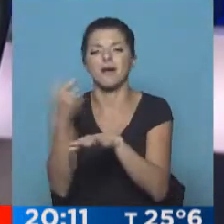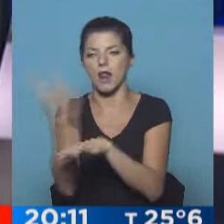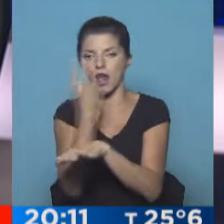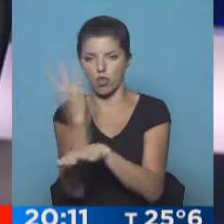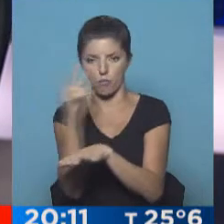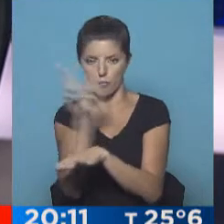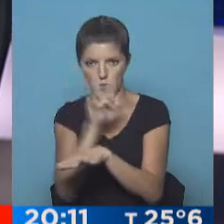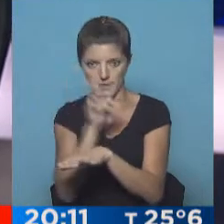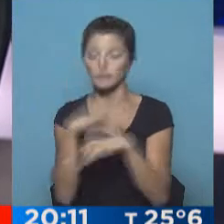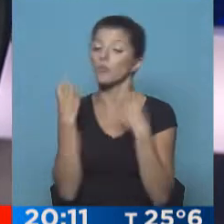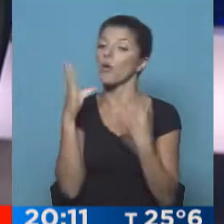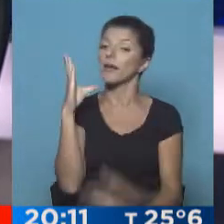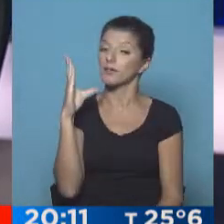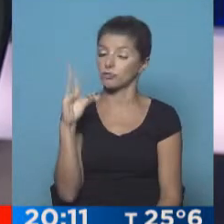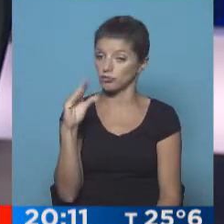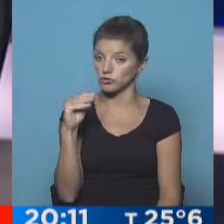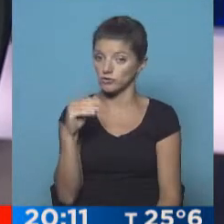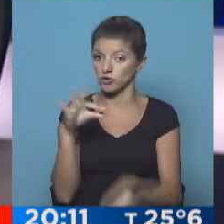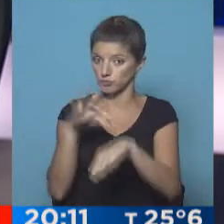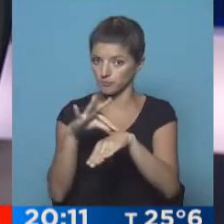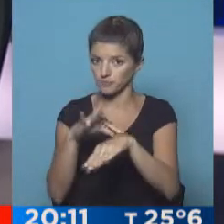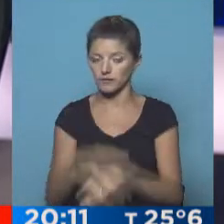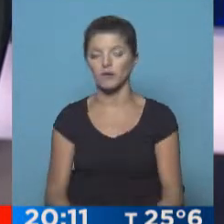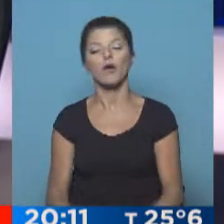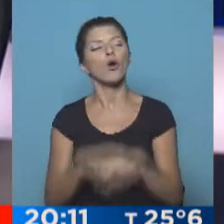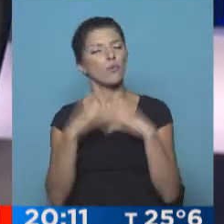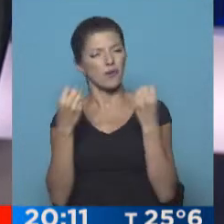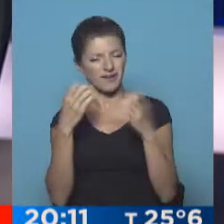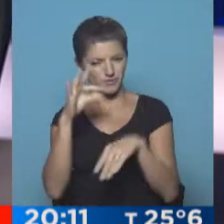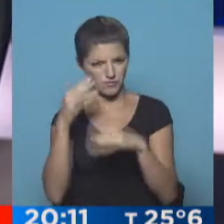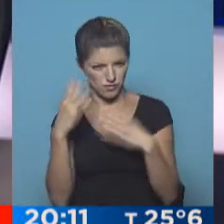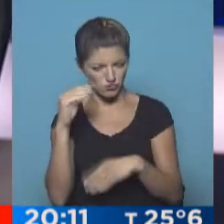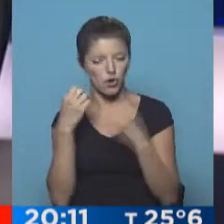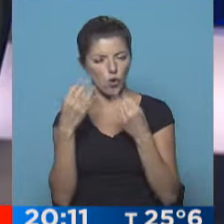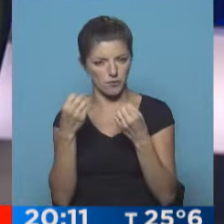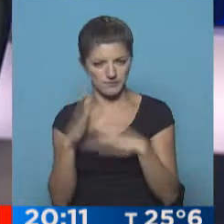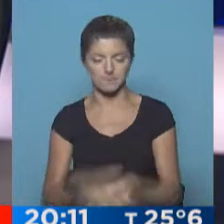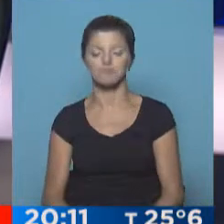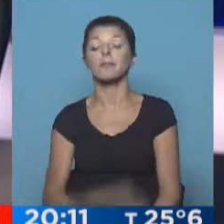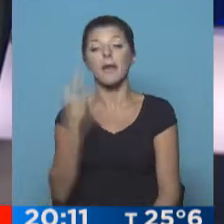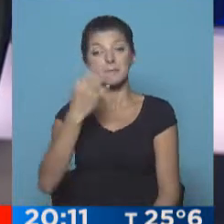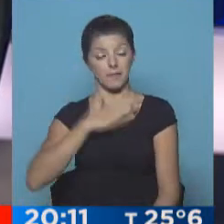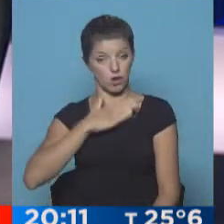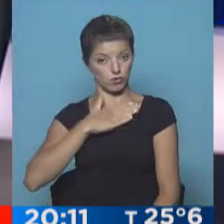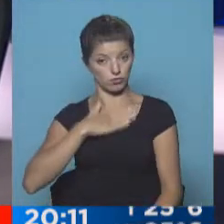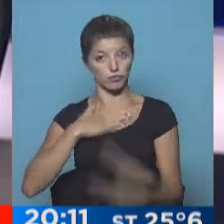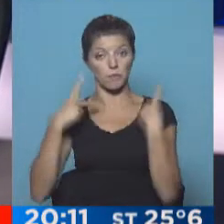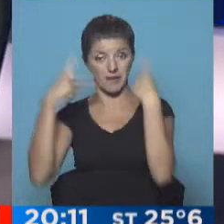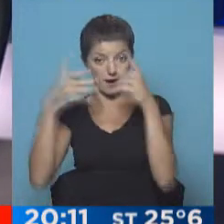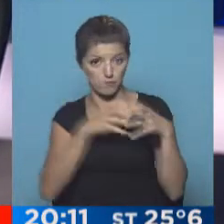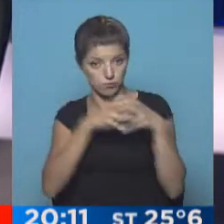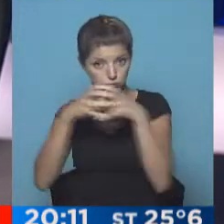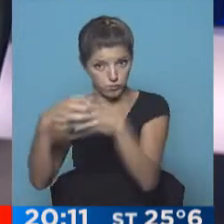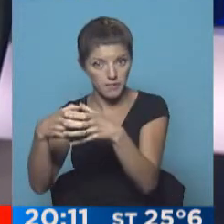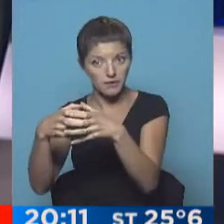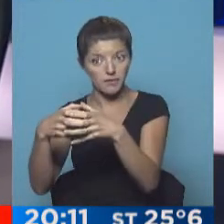Peña, ¿qué tal? Muy buenas noches. Buenas noches, ¿cómo les va? Doctor, en realidad nosotros hemos viajado en una misión de